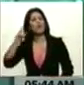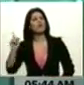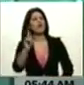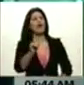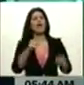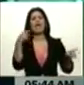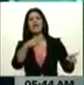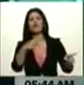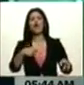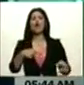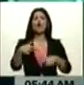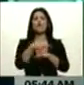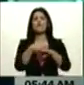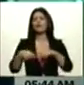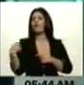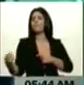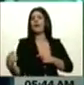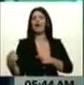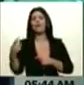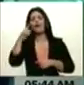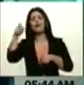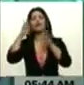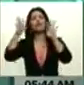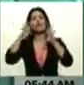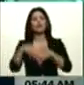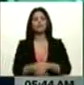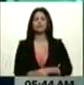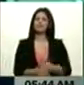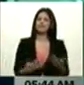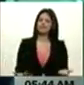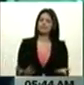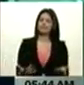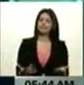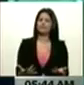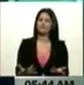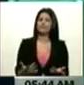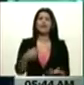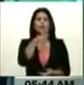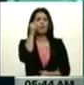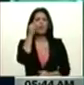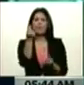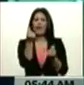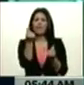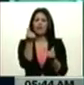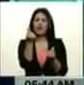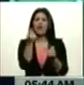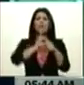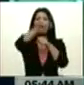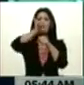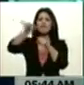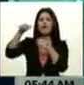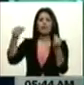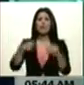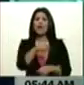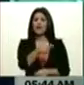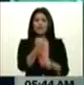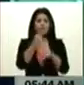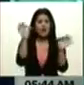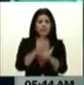gente les paga el gobierno. Mira, ¿de dónde saca esa señora real para viajar tanto? Ella no trabaja, ella es una floja.